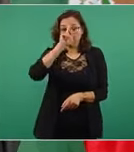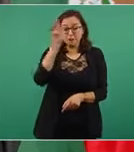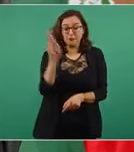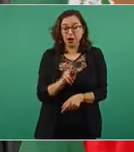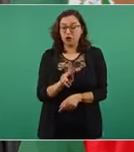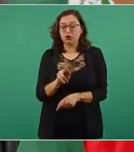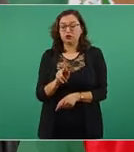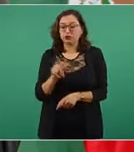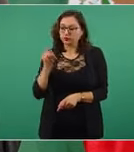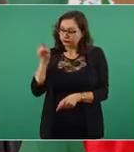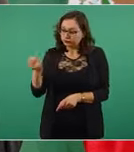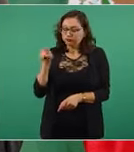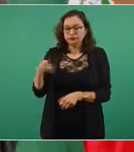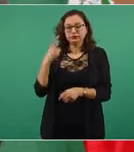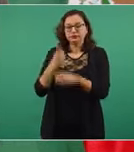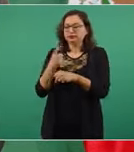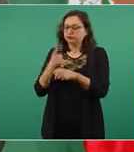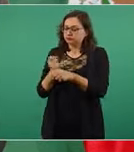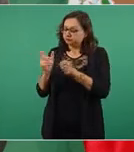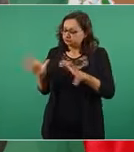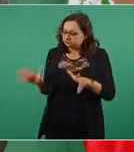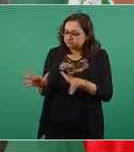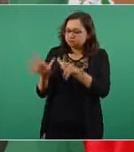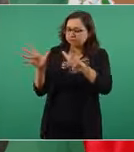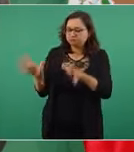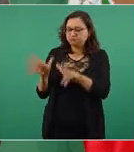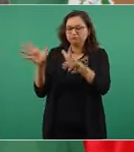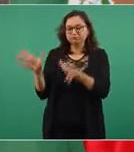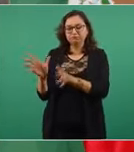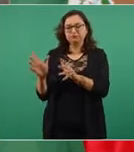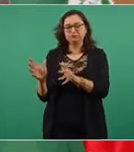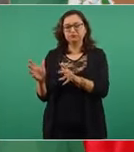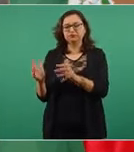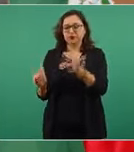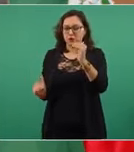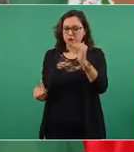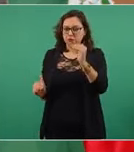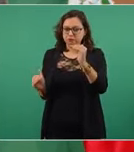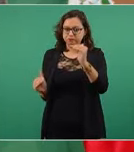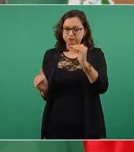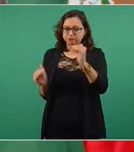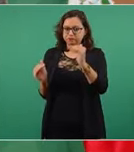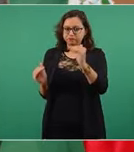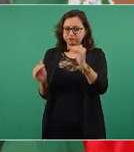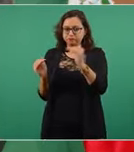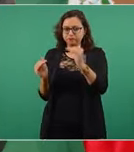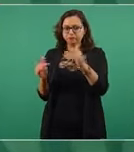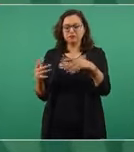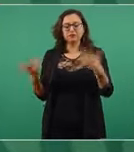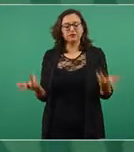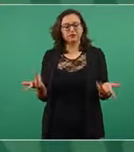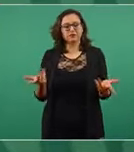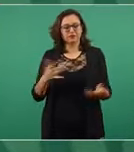Además, imagínense cuánta satisfacción nos produce el ayudar al prójimo,